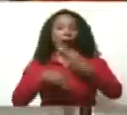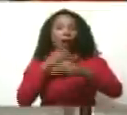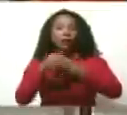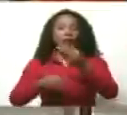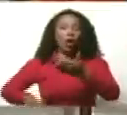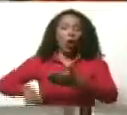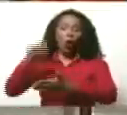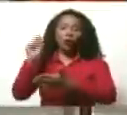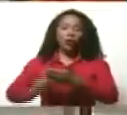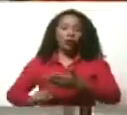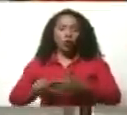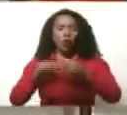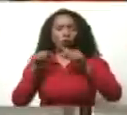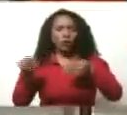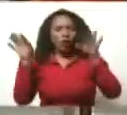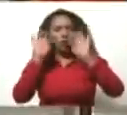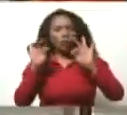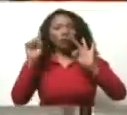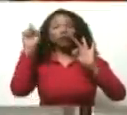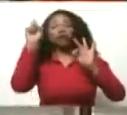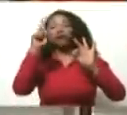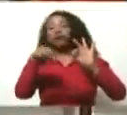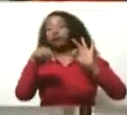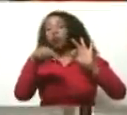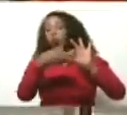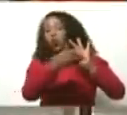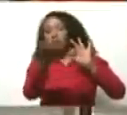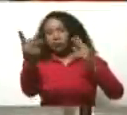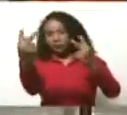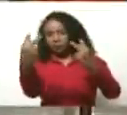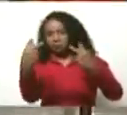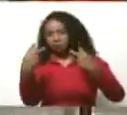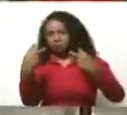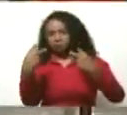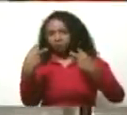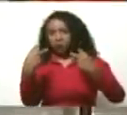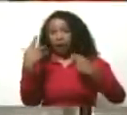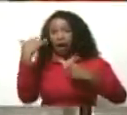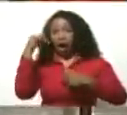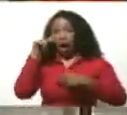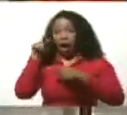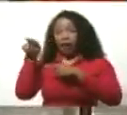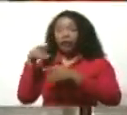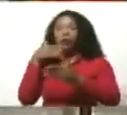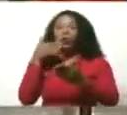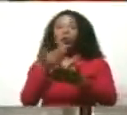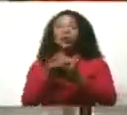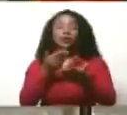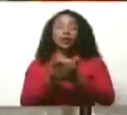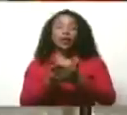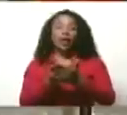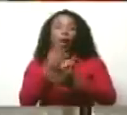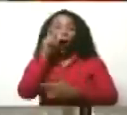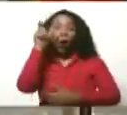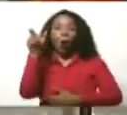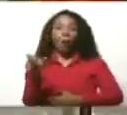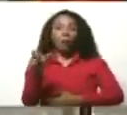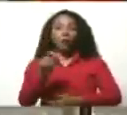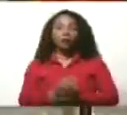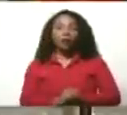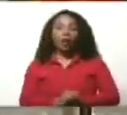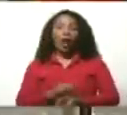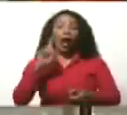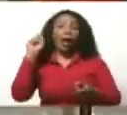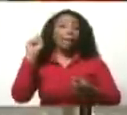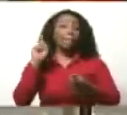este caso, también, vean ustedes, ¿no? Aparece solicitado Rafael Ramírez, su